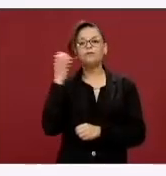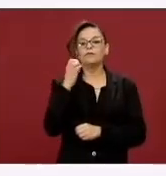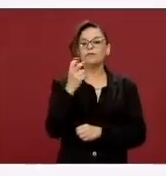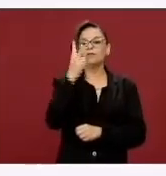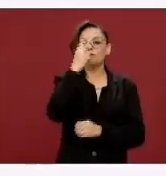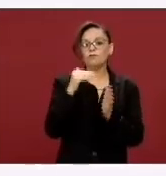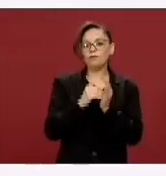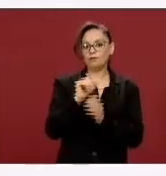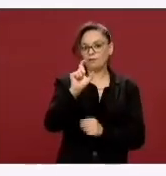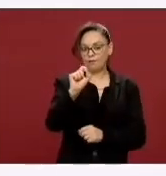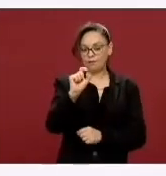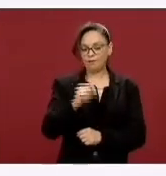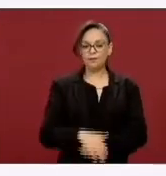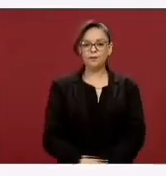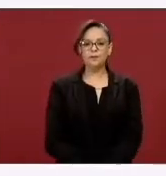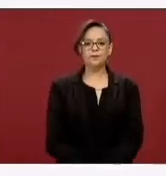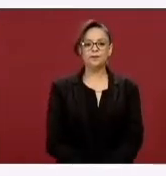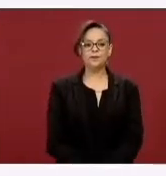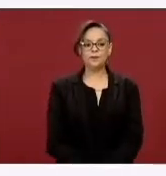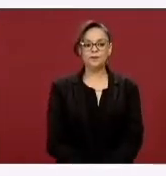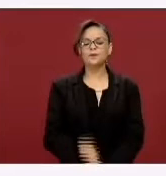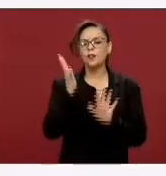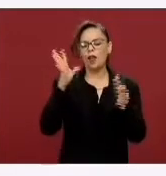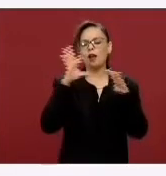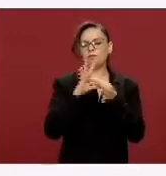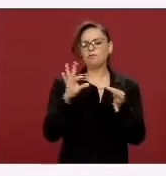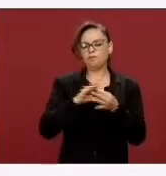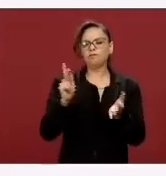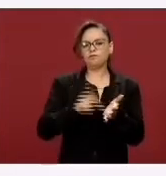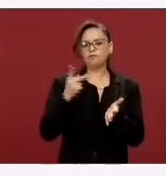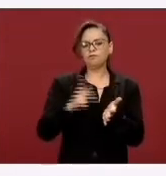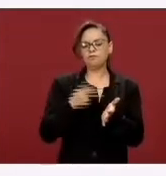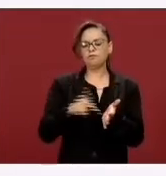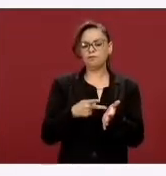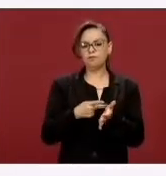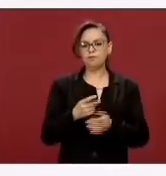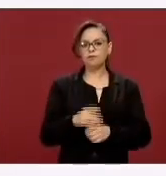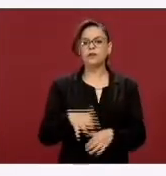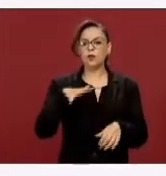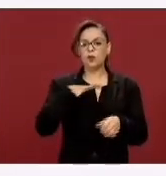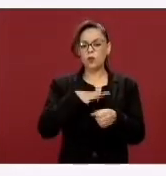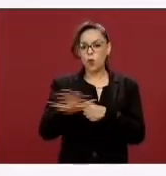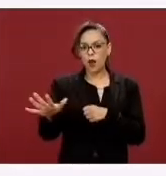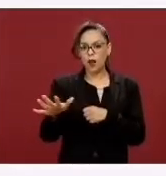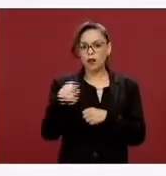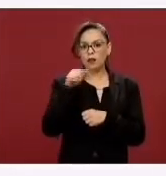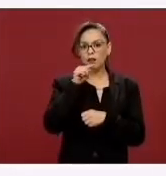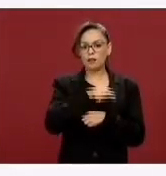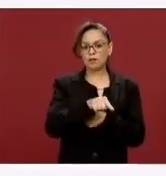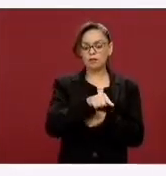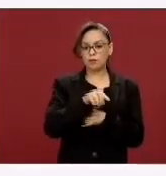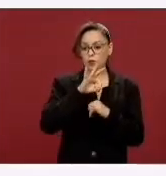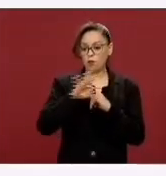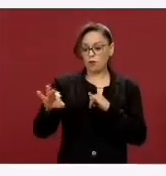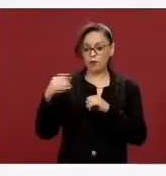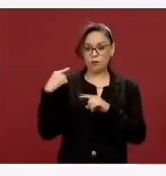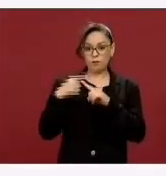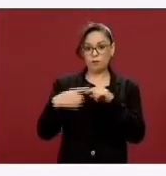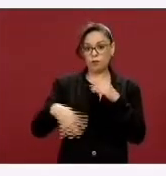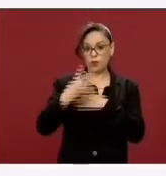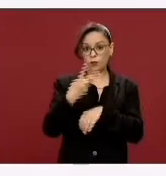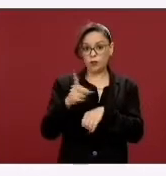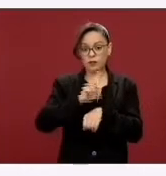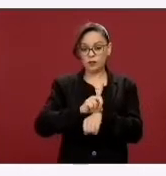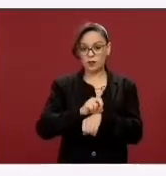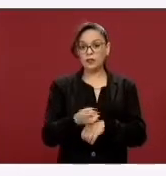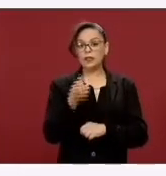pero como ya hemos comentado repetidamente, solamente los casos de los últimos 14 días son casos